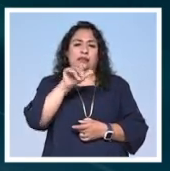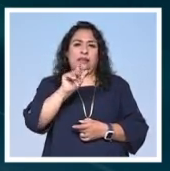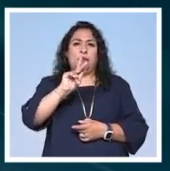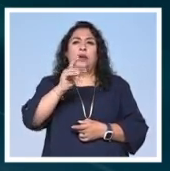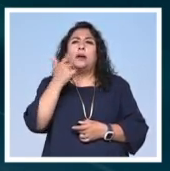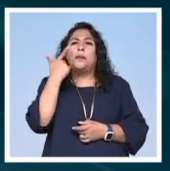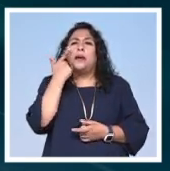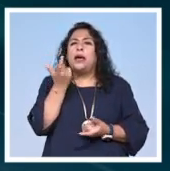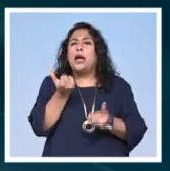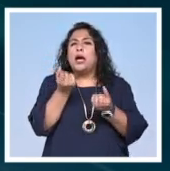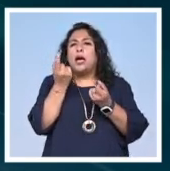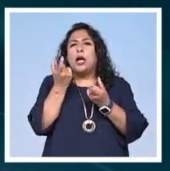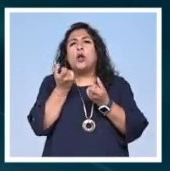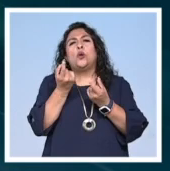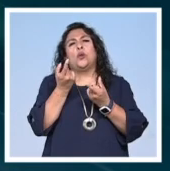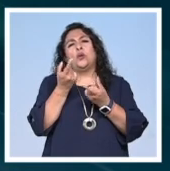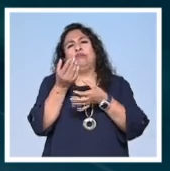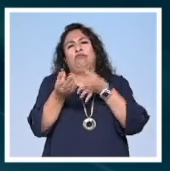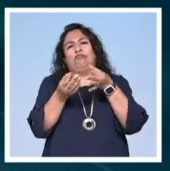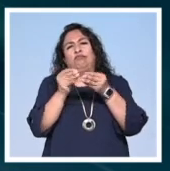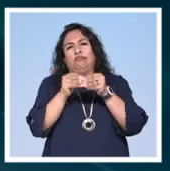ver algunas de las